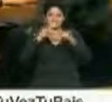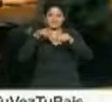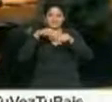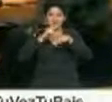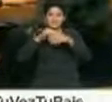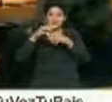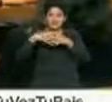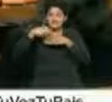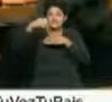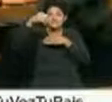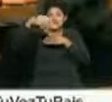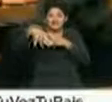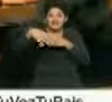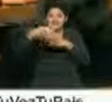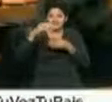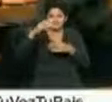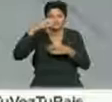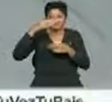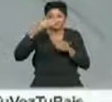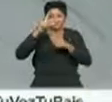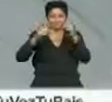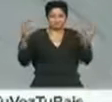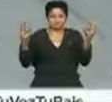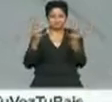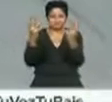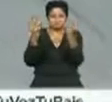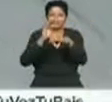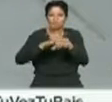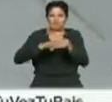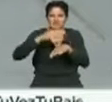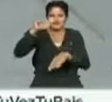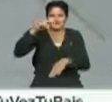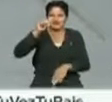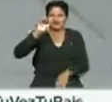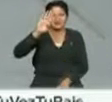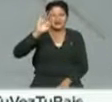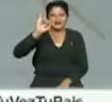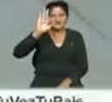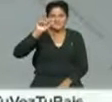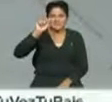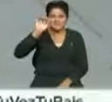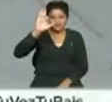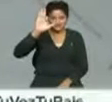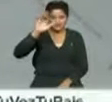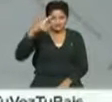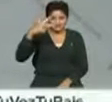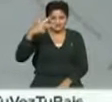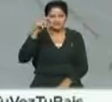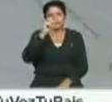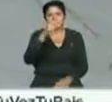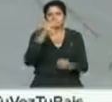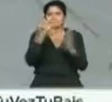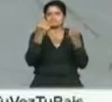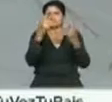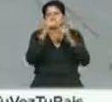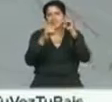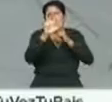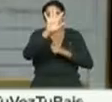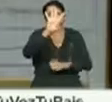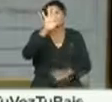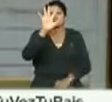materia de seguridad están listos. El evento cuenta con más de 45.000 personas registradas y se espera la llegada de